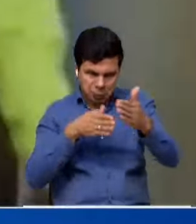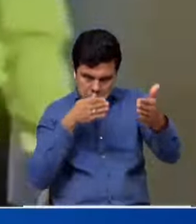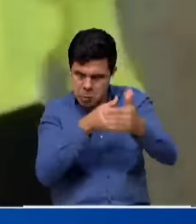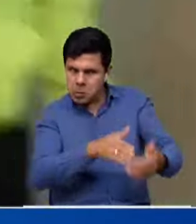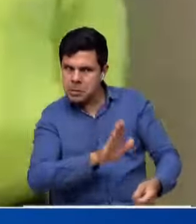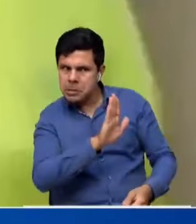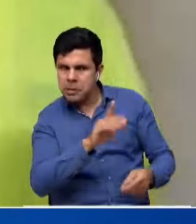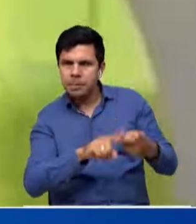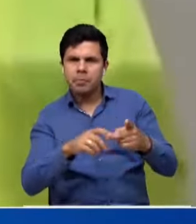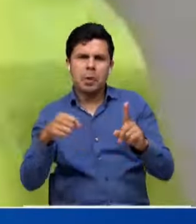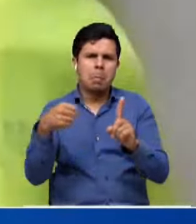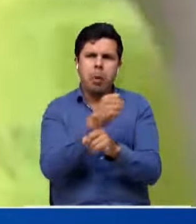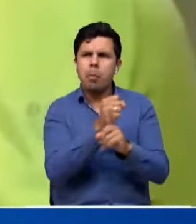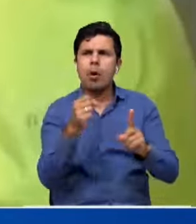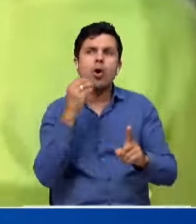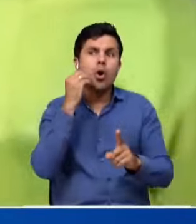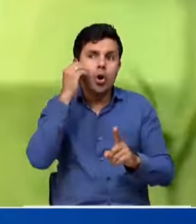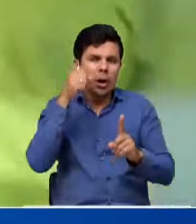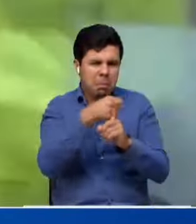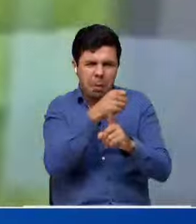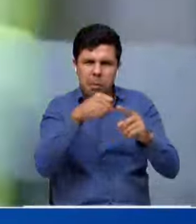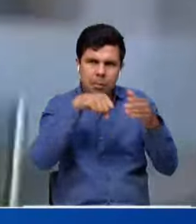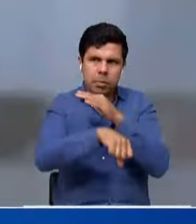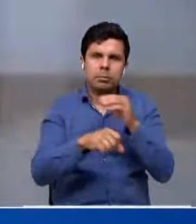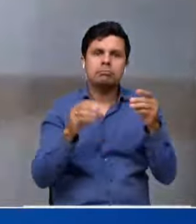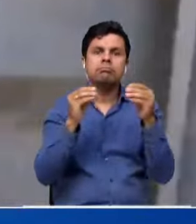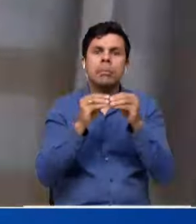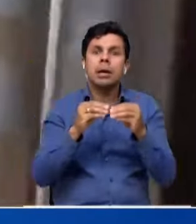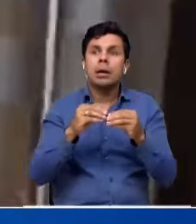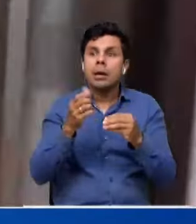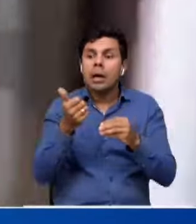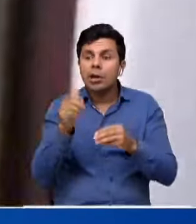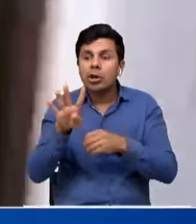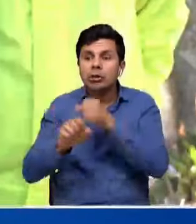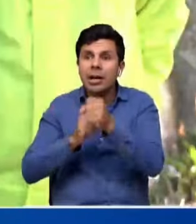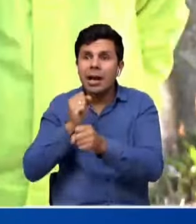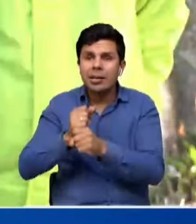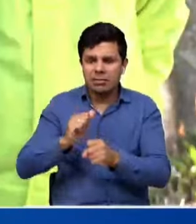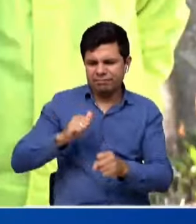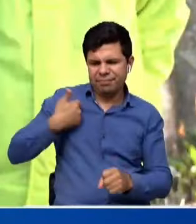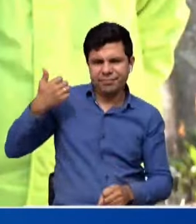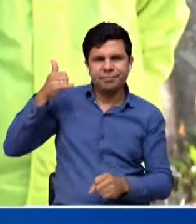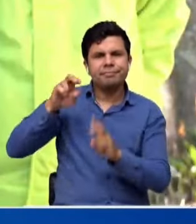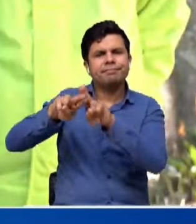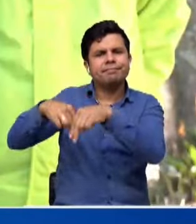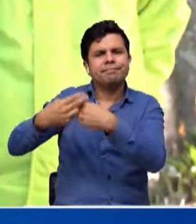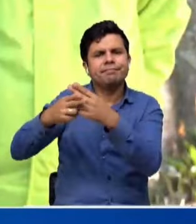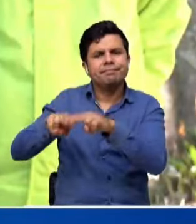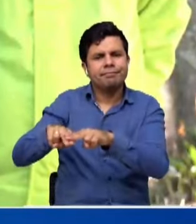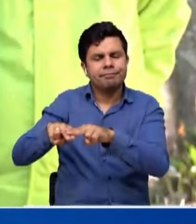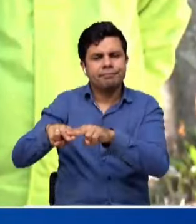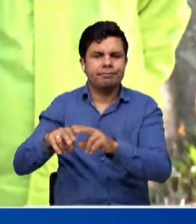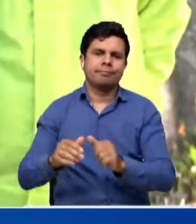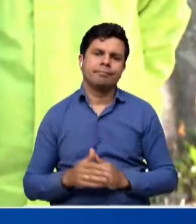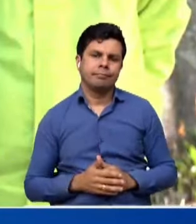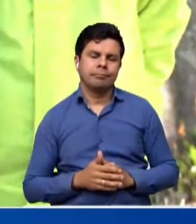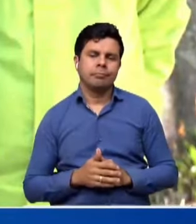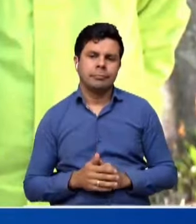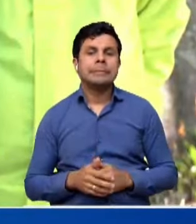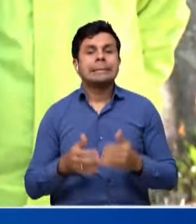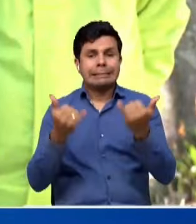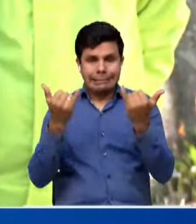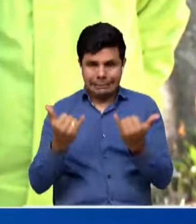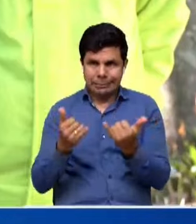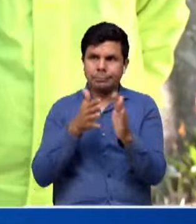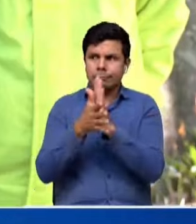amenazas, violencia intrafamiliar y actos sexuales con menor de 14 años. Se logra la identificación, se determina que